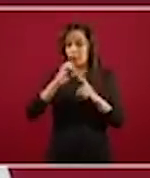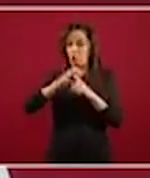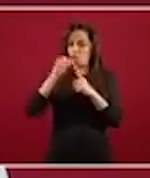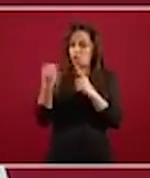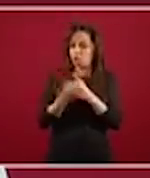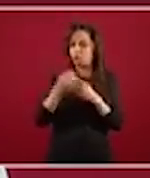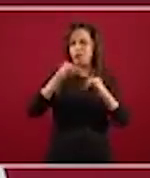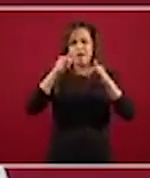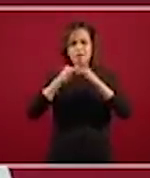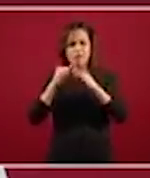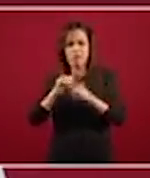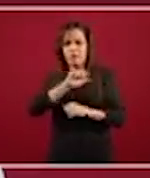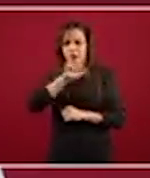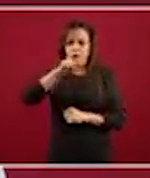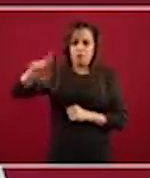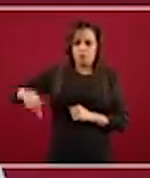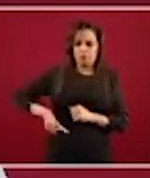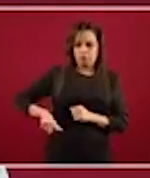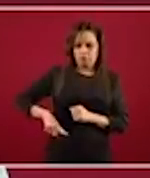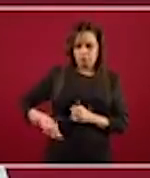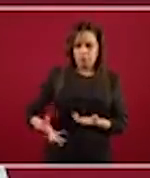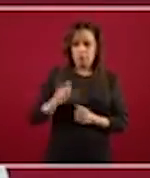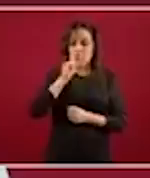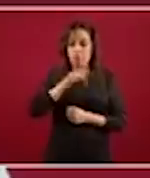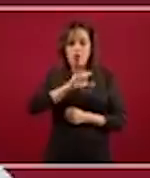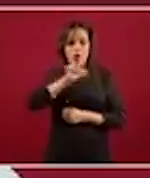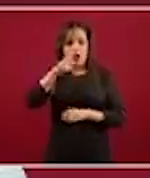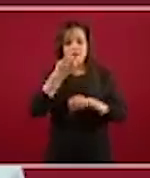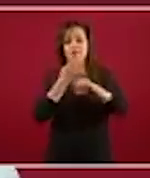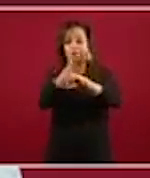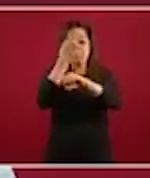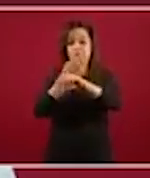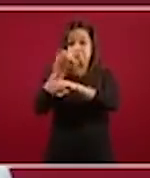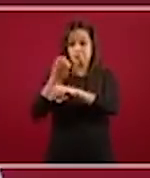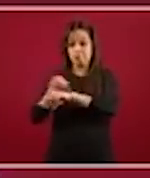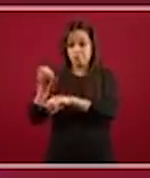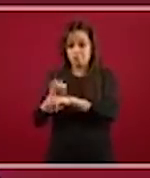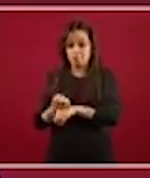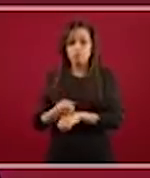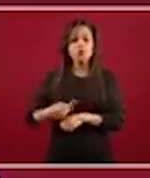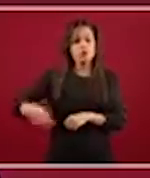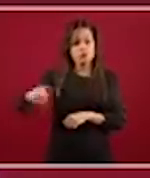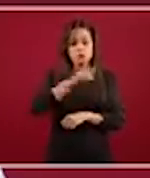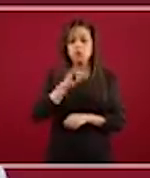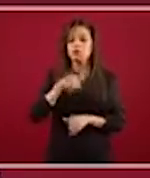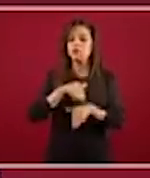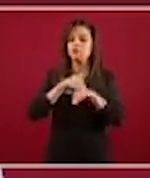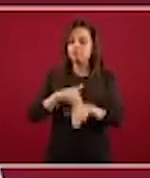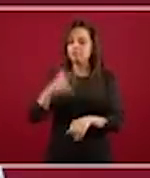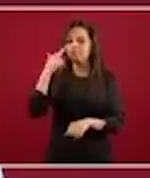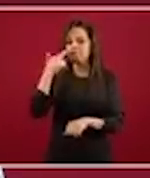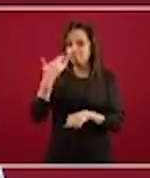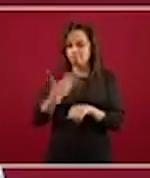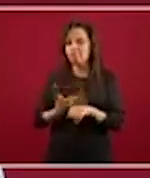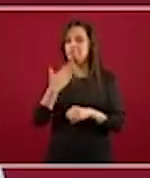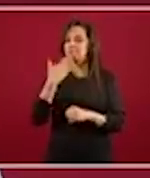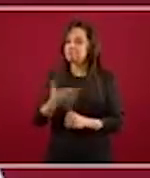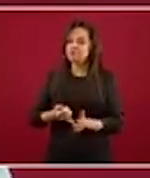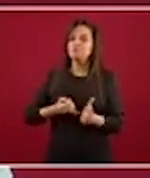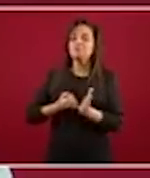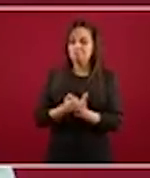instancias gubernamentales, incluidos los gobiernos estatales, que han tomado acciones responsables, acciones decididas.